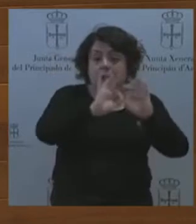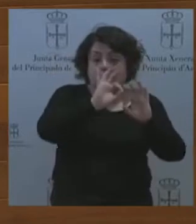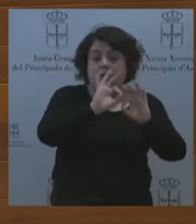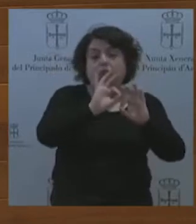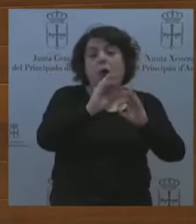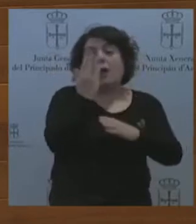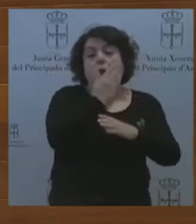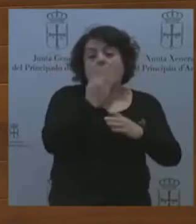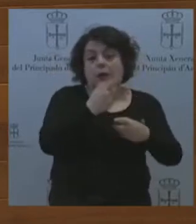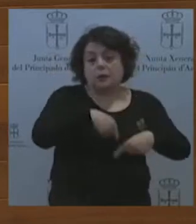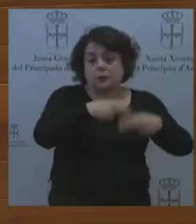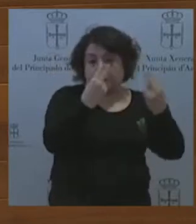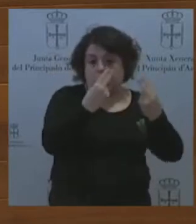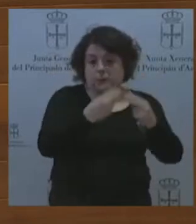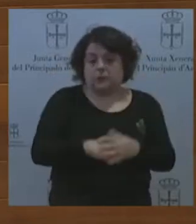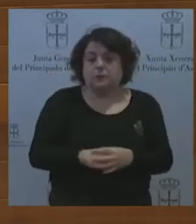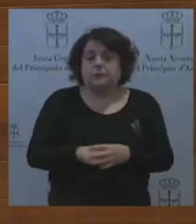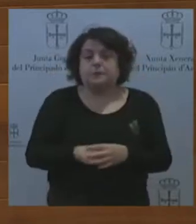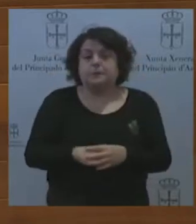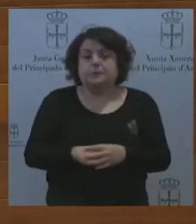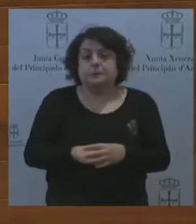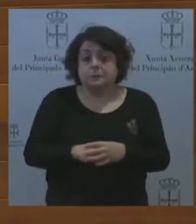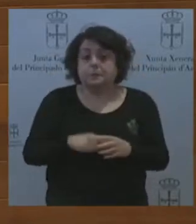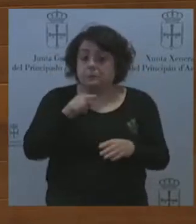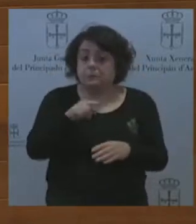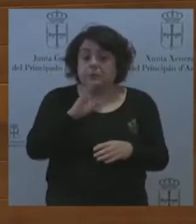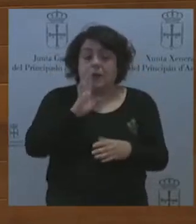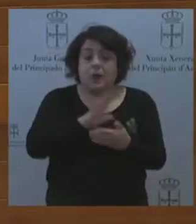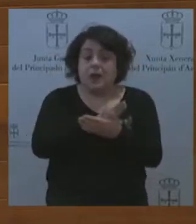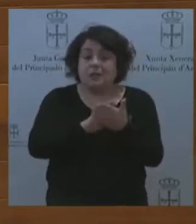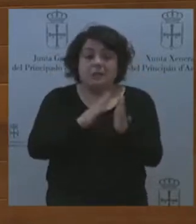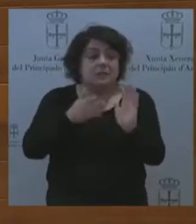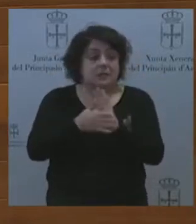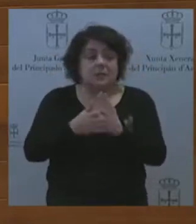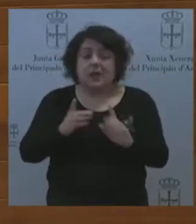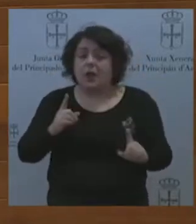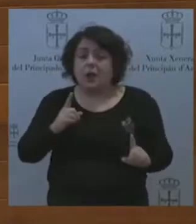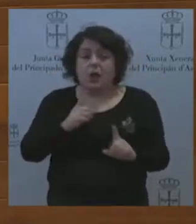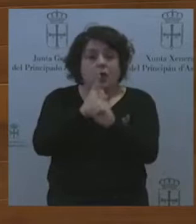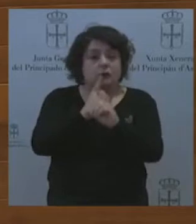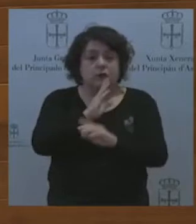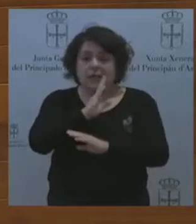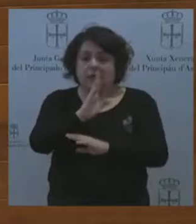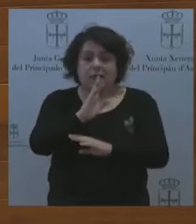Esto, señorías, esto es un ataque directo a la libertad de los padres para elegir